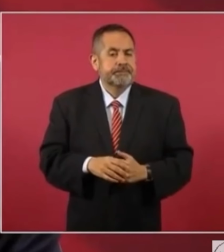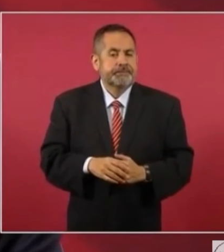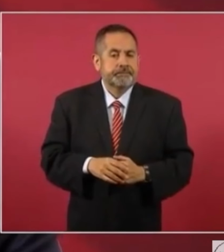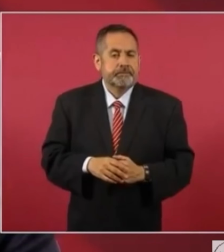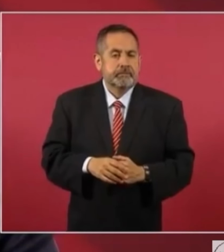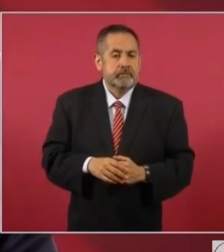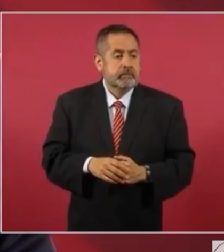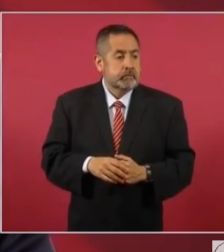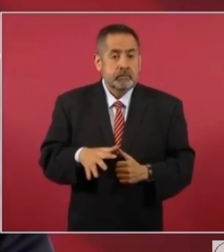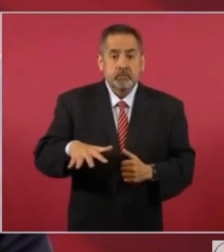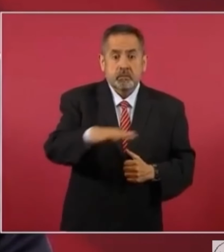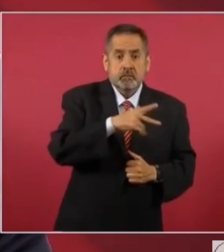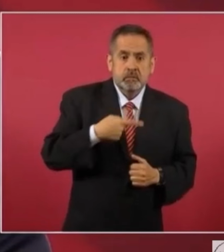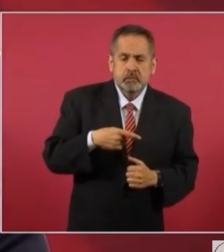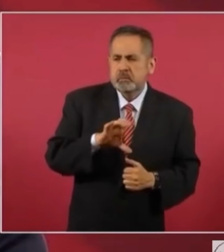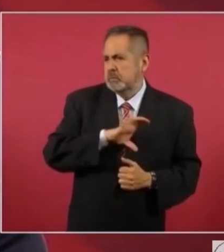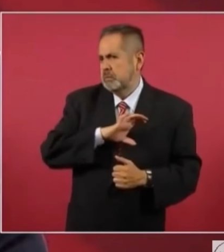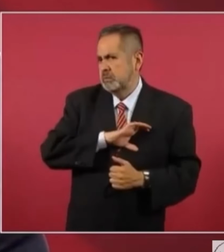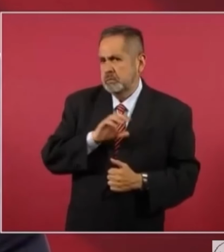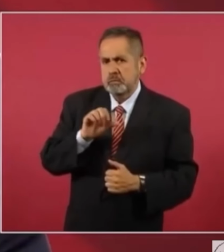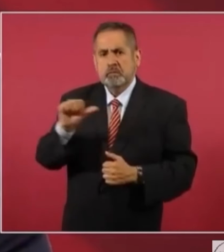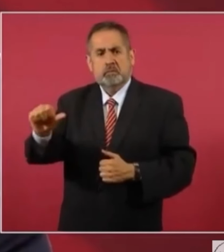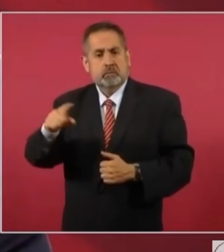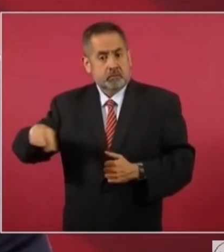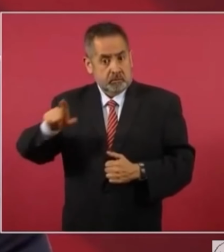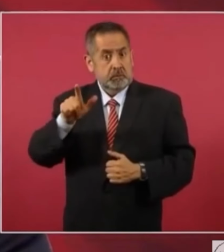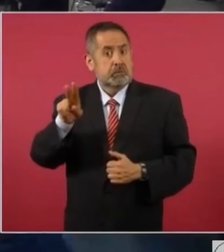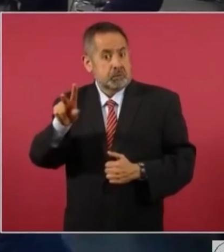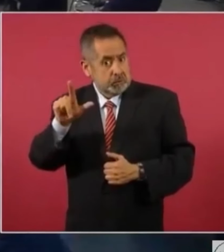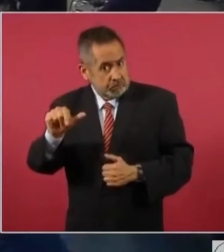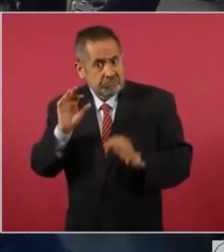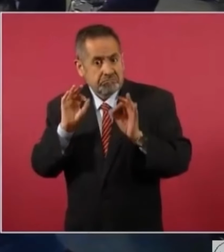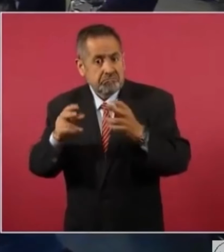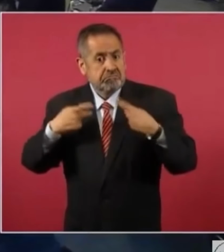lo quiere mucho el pueblo en Brasil,